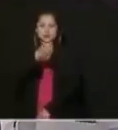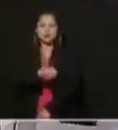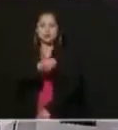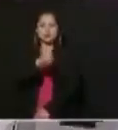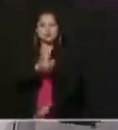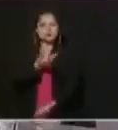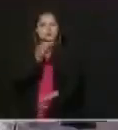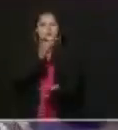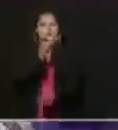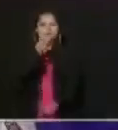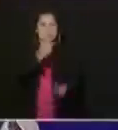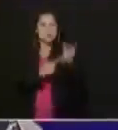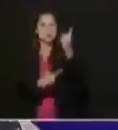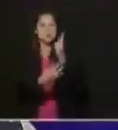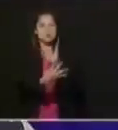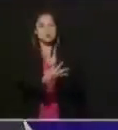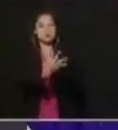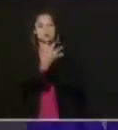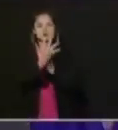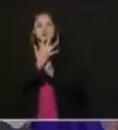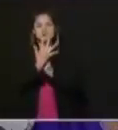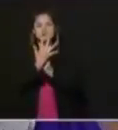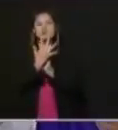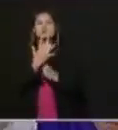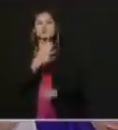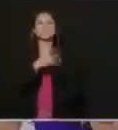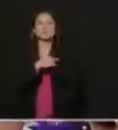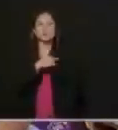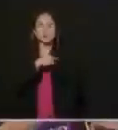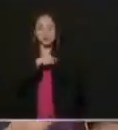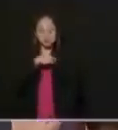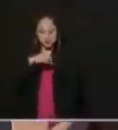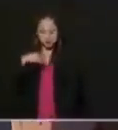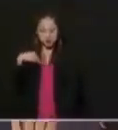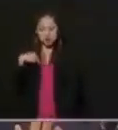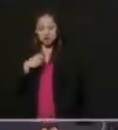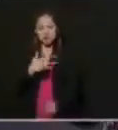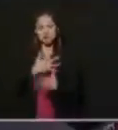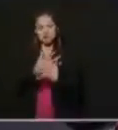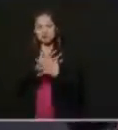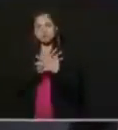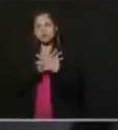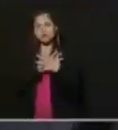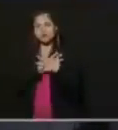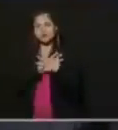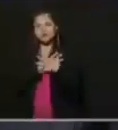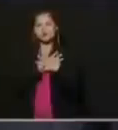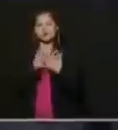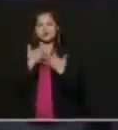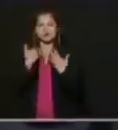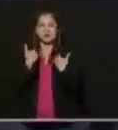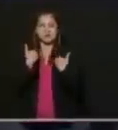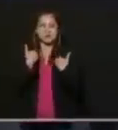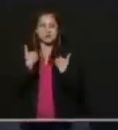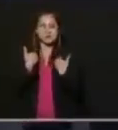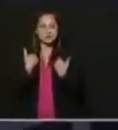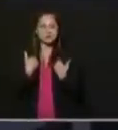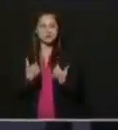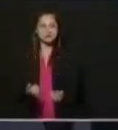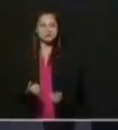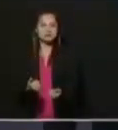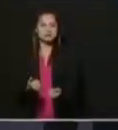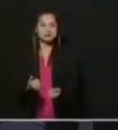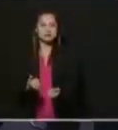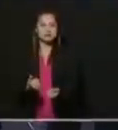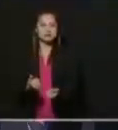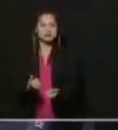presencia. E invocamos tu divina presencia. Que podamos amar. Que podamos amar. Y comprender. Y comprender. Todo